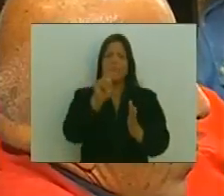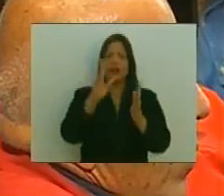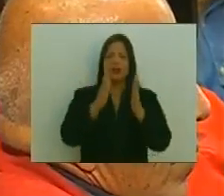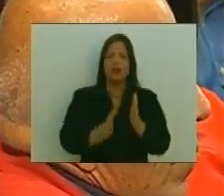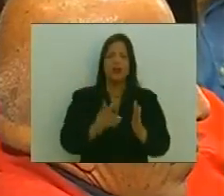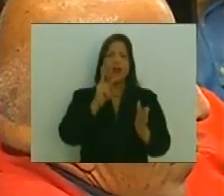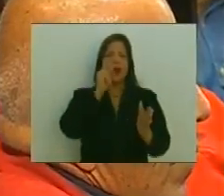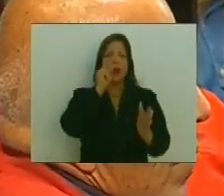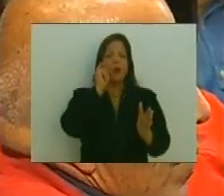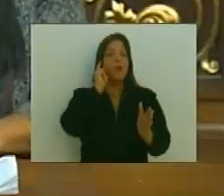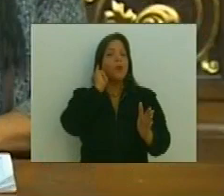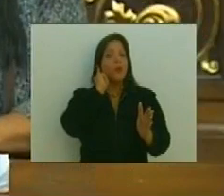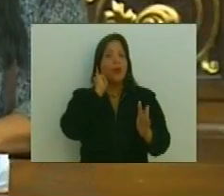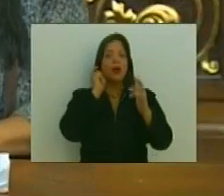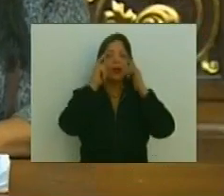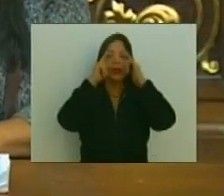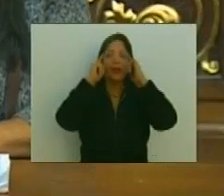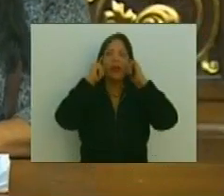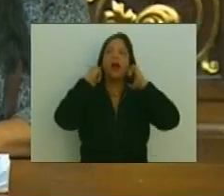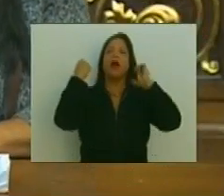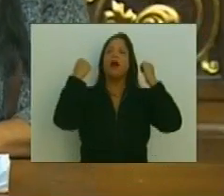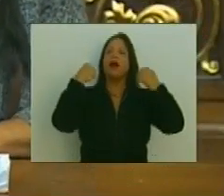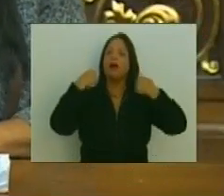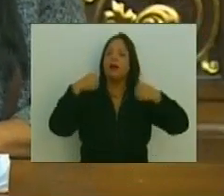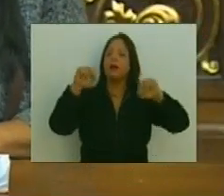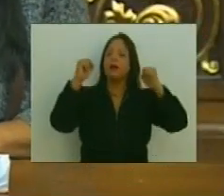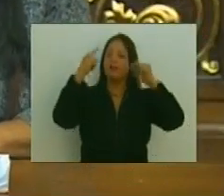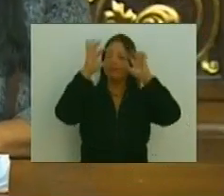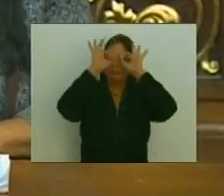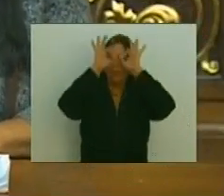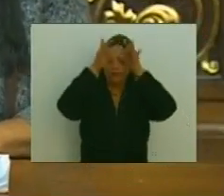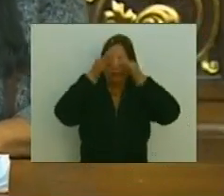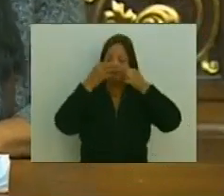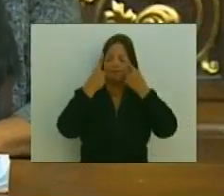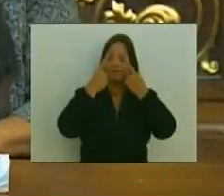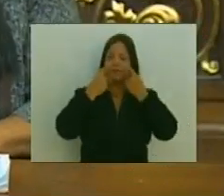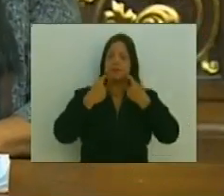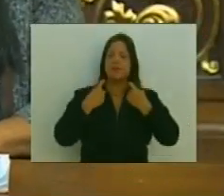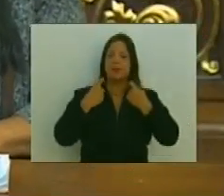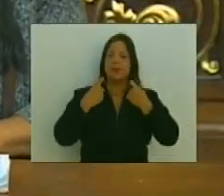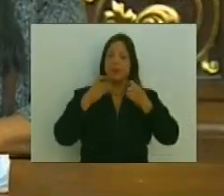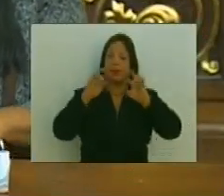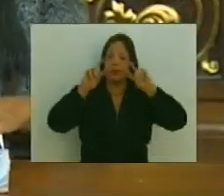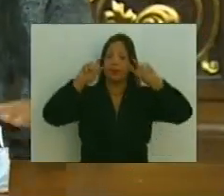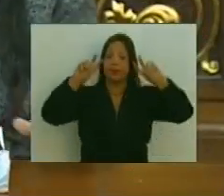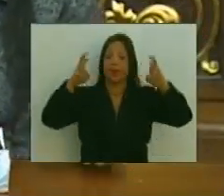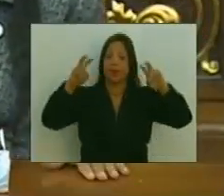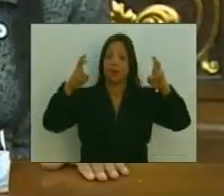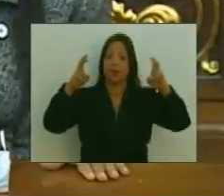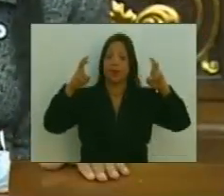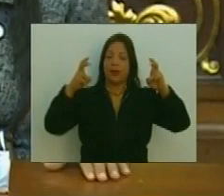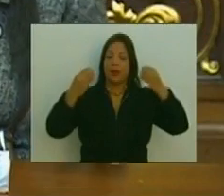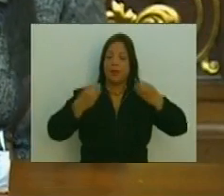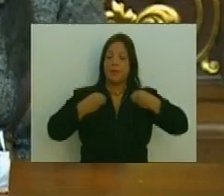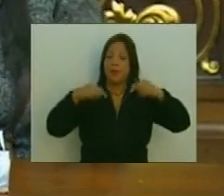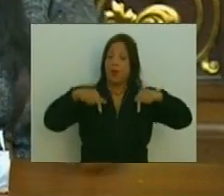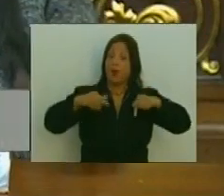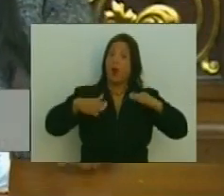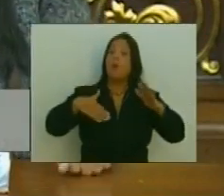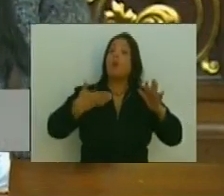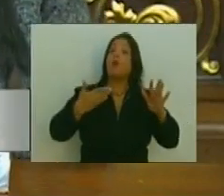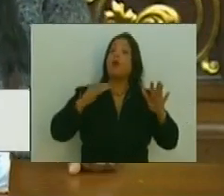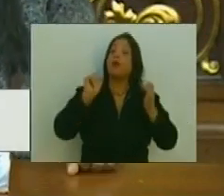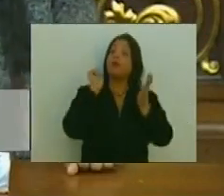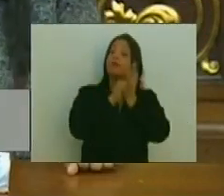cada venezolana haga un ejercicio de reflexión sobre un tema que, si no lo vive hoy, le puede tocar